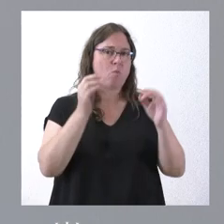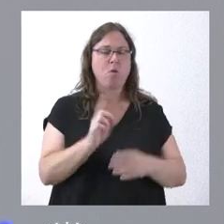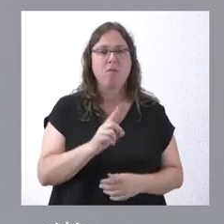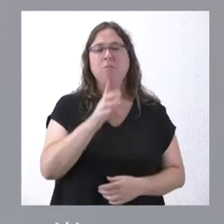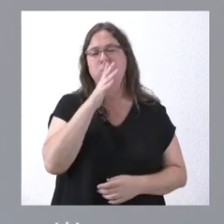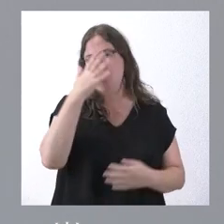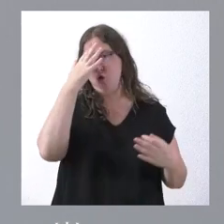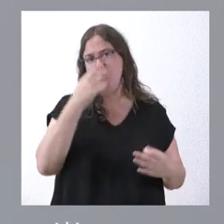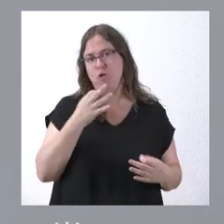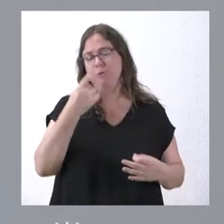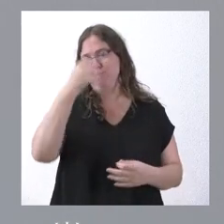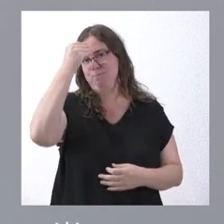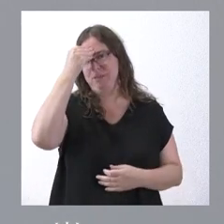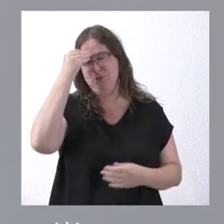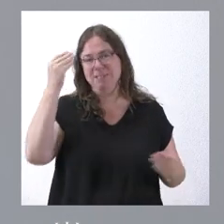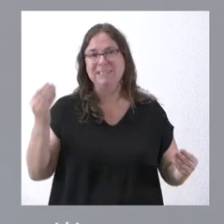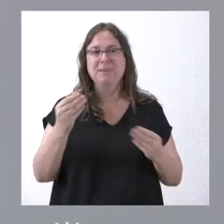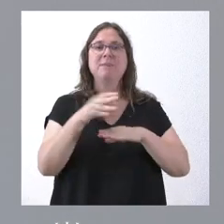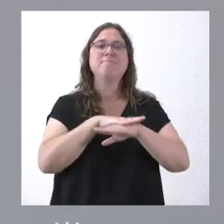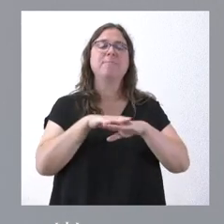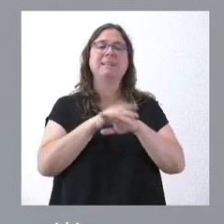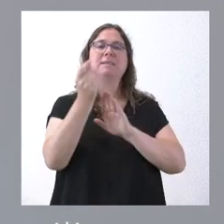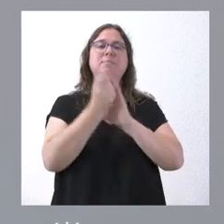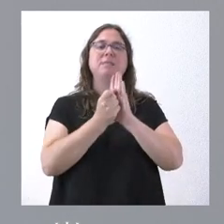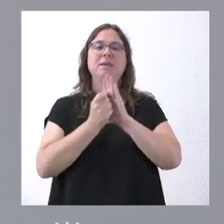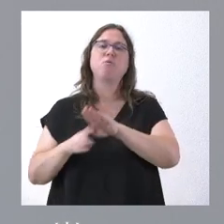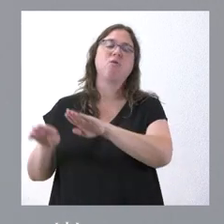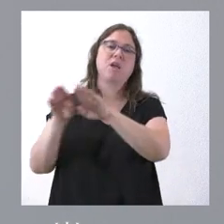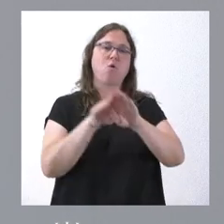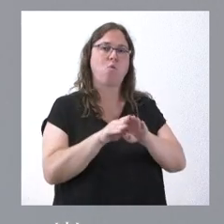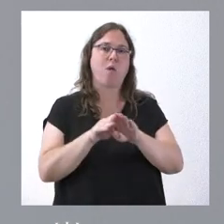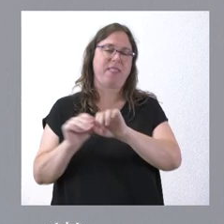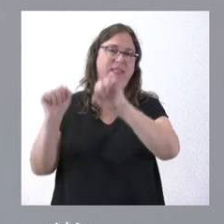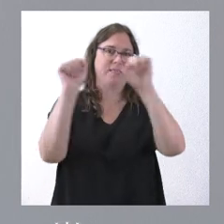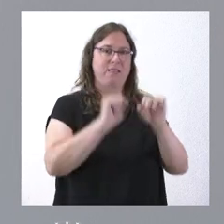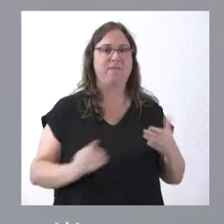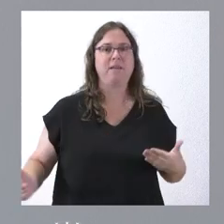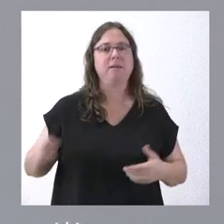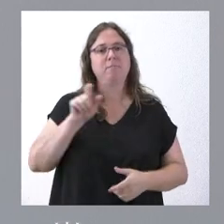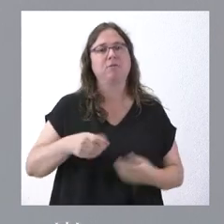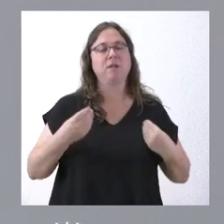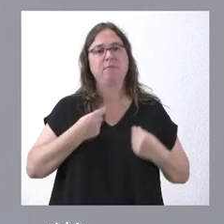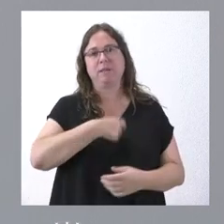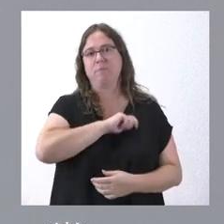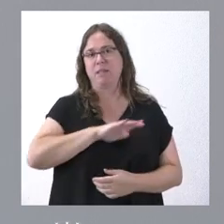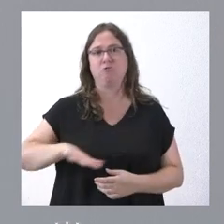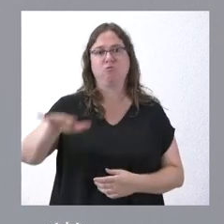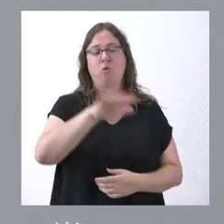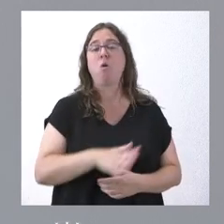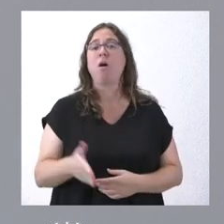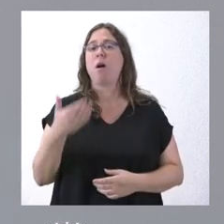pero lógicamente entiendo que siempre basado en el principio de defender la igualdad entre todos los españoles, y ayer precisamente fue